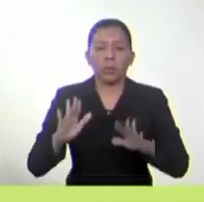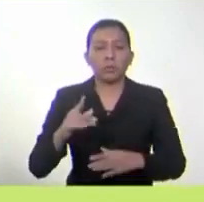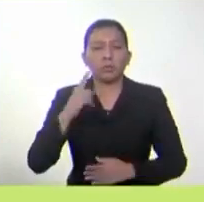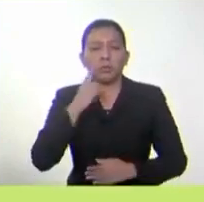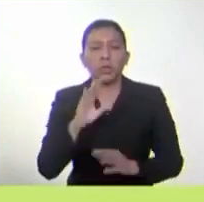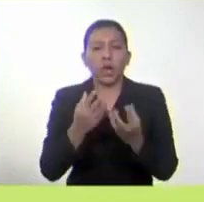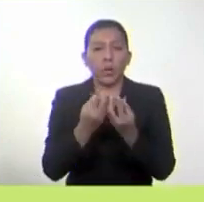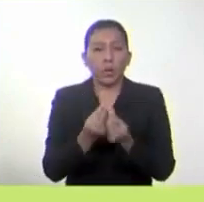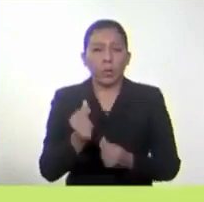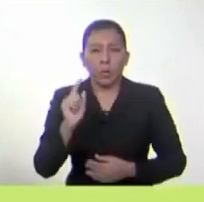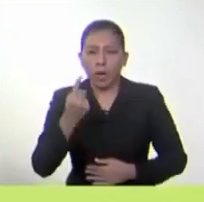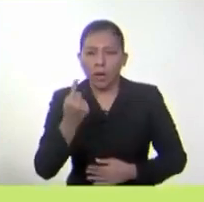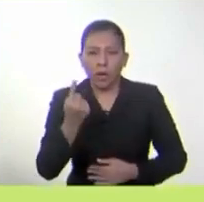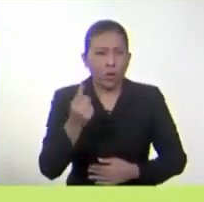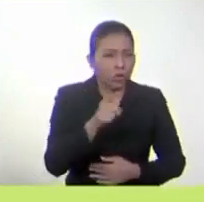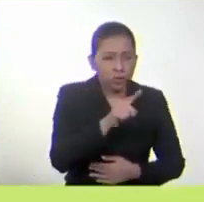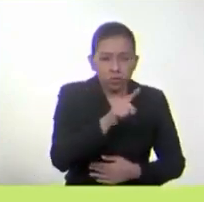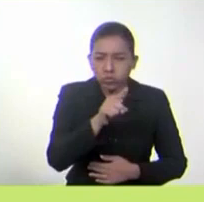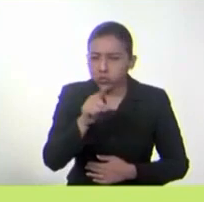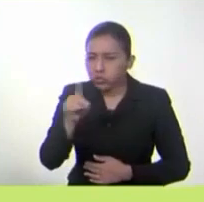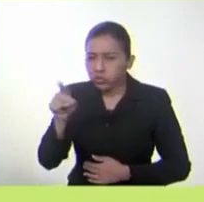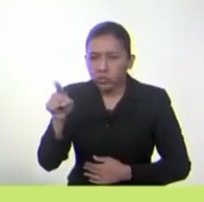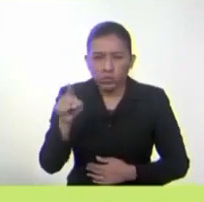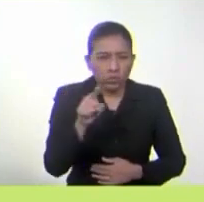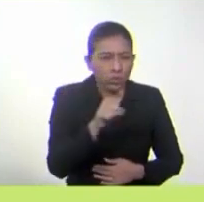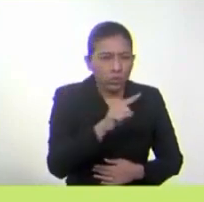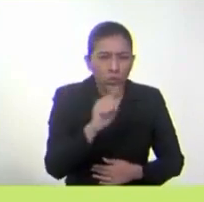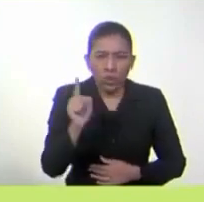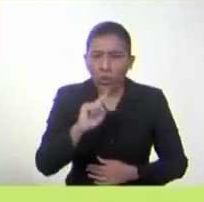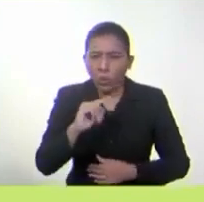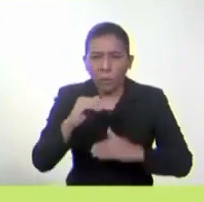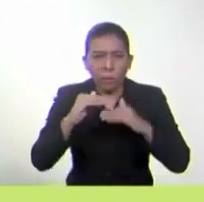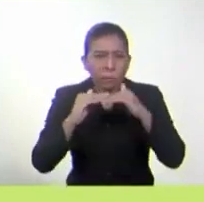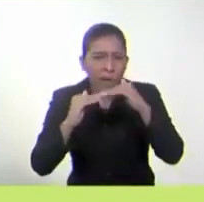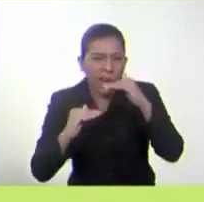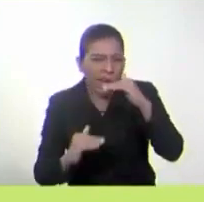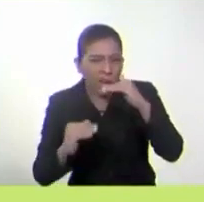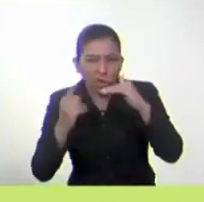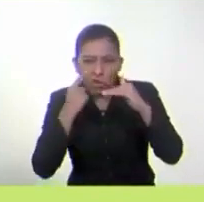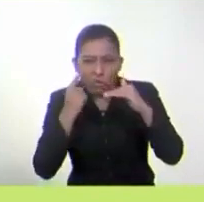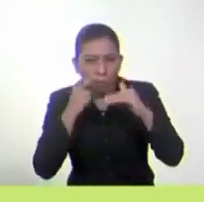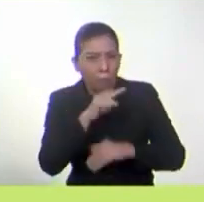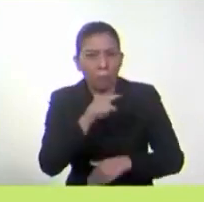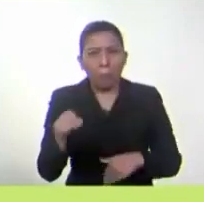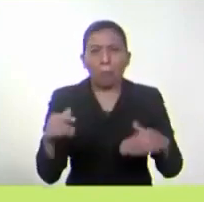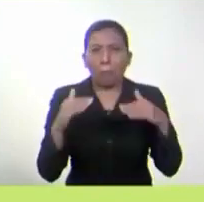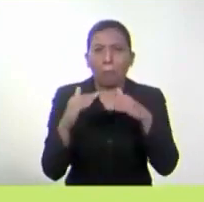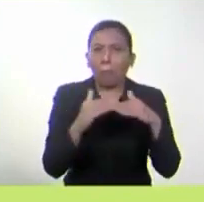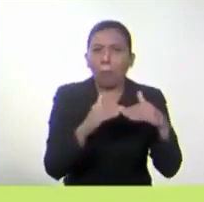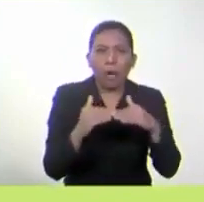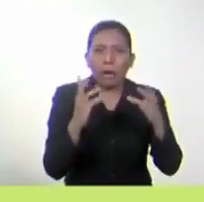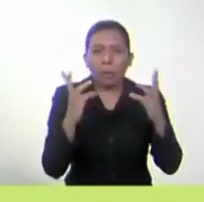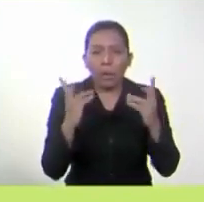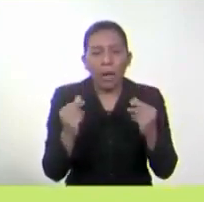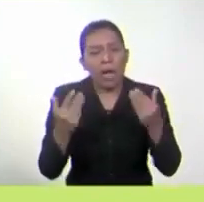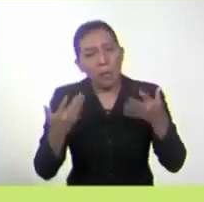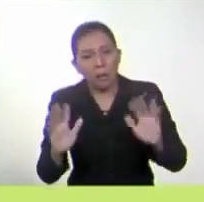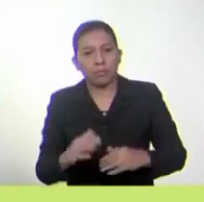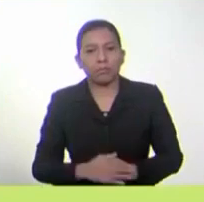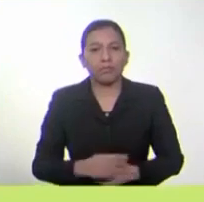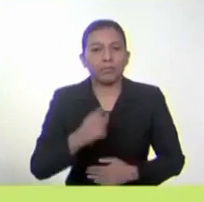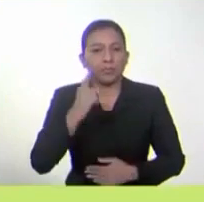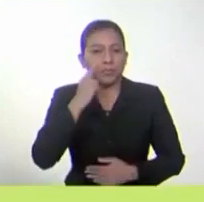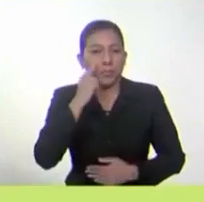menos frecuente, pero en este caso ambos son abundantes, por ello la selección es indiferente. Para ajustar el hidrógeno puedes añadir